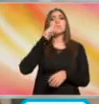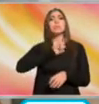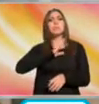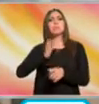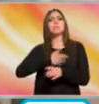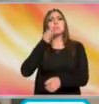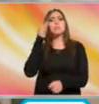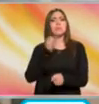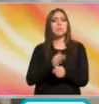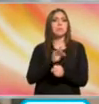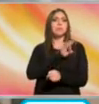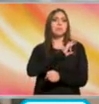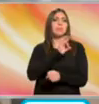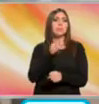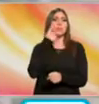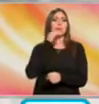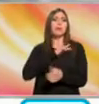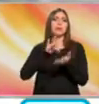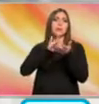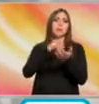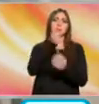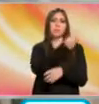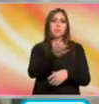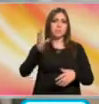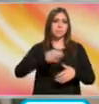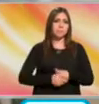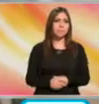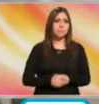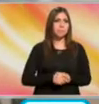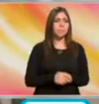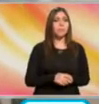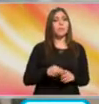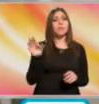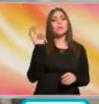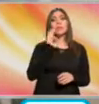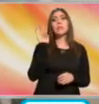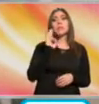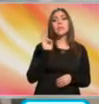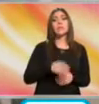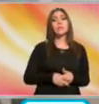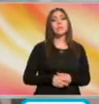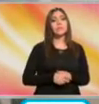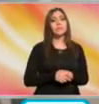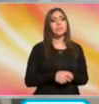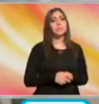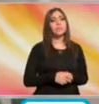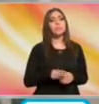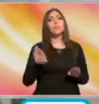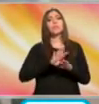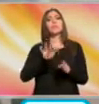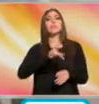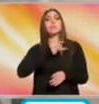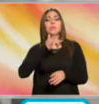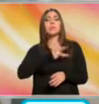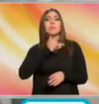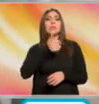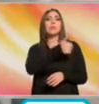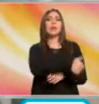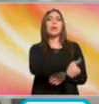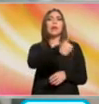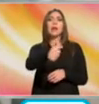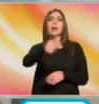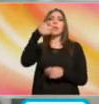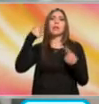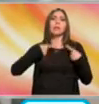hacer algo correctamente y apoyar a los demás, ¿no? En el caso de la conciencia humana, es decir, el